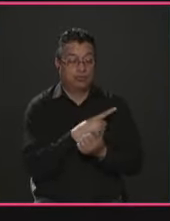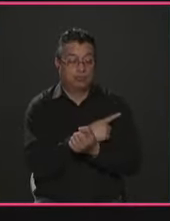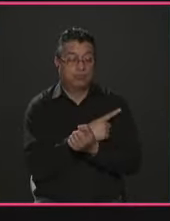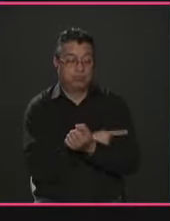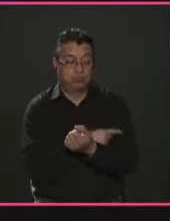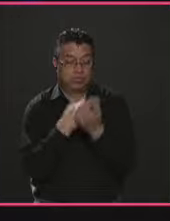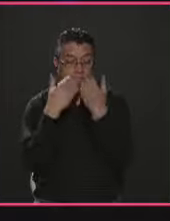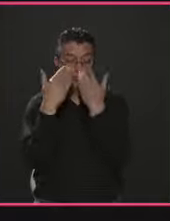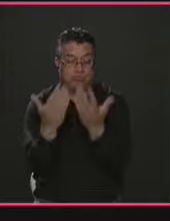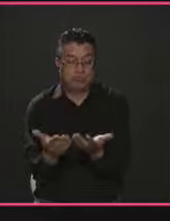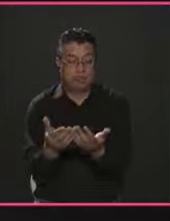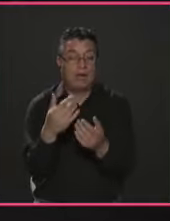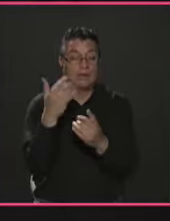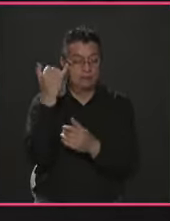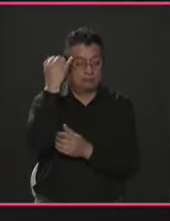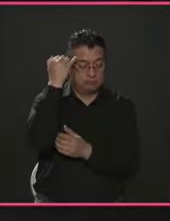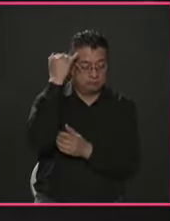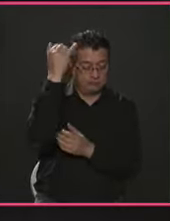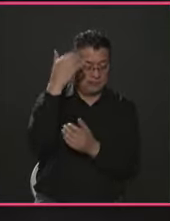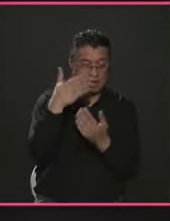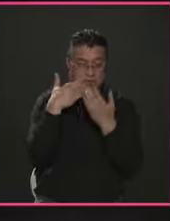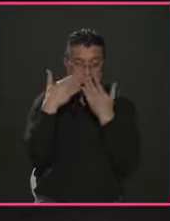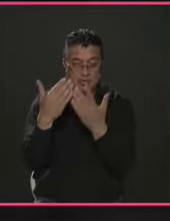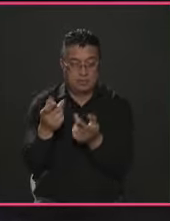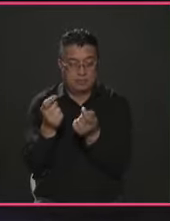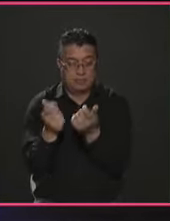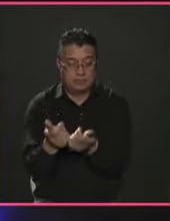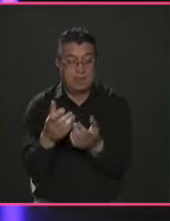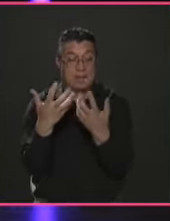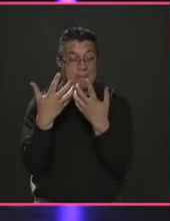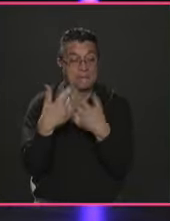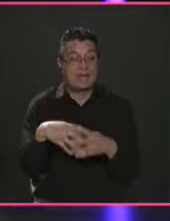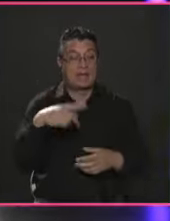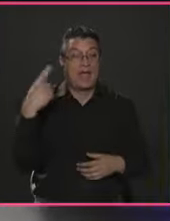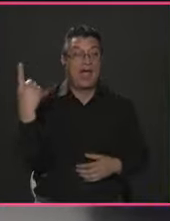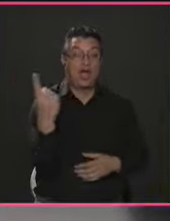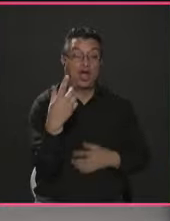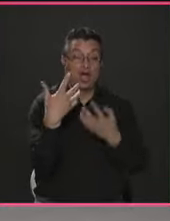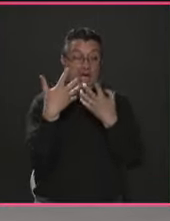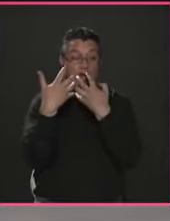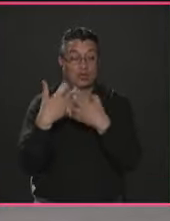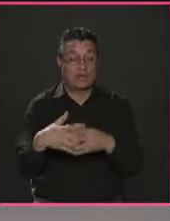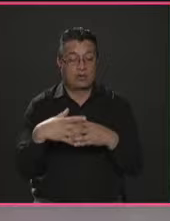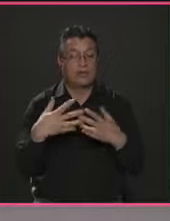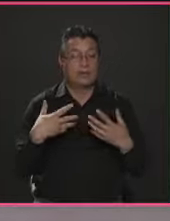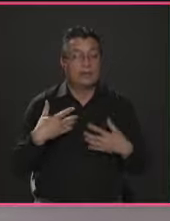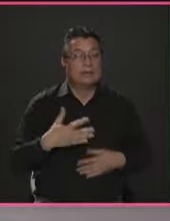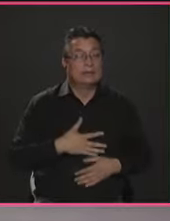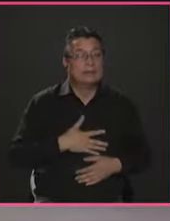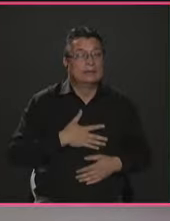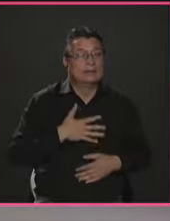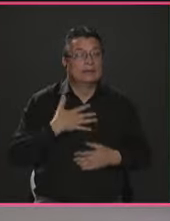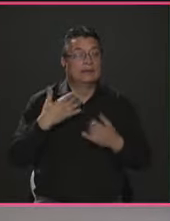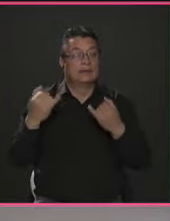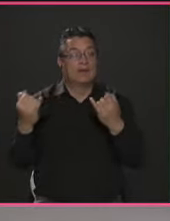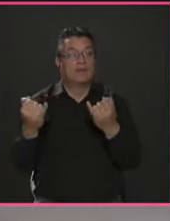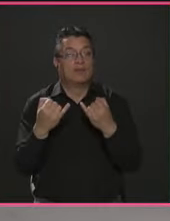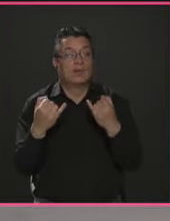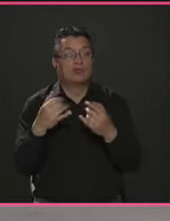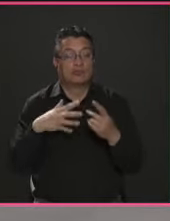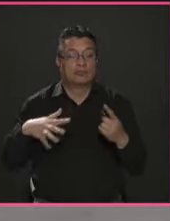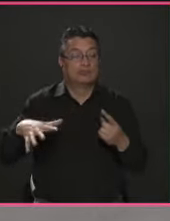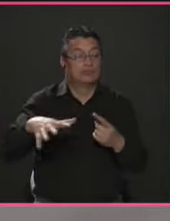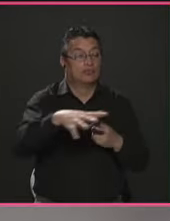la habilidad a la máquina entre comillas para que valga redundancia autónomamente perciba información del medio de algún entorno que es